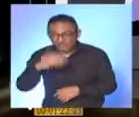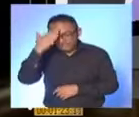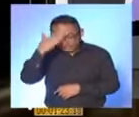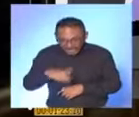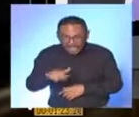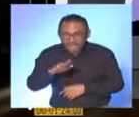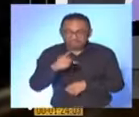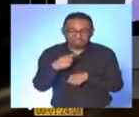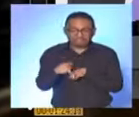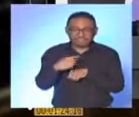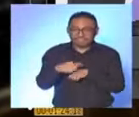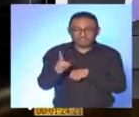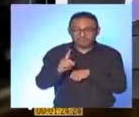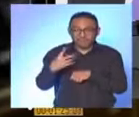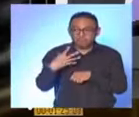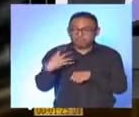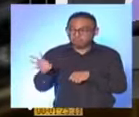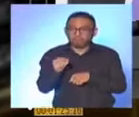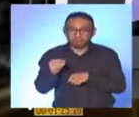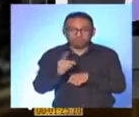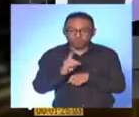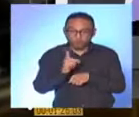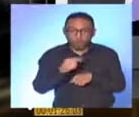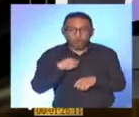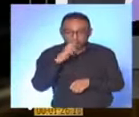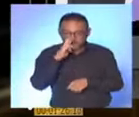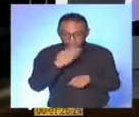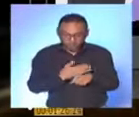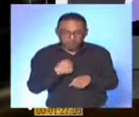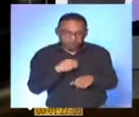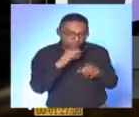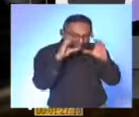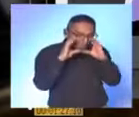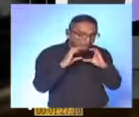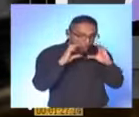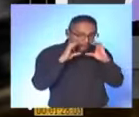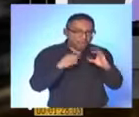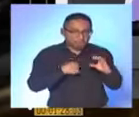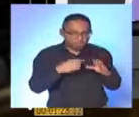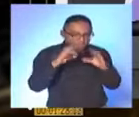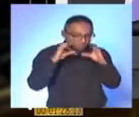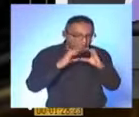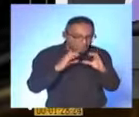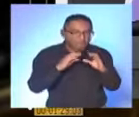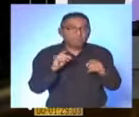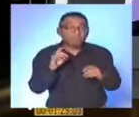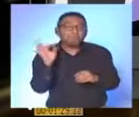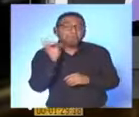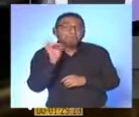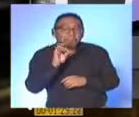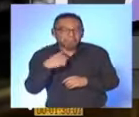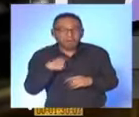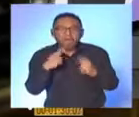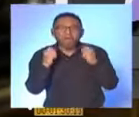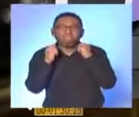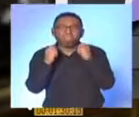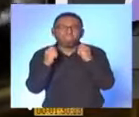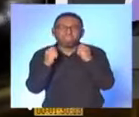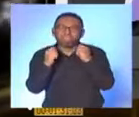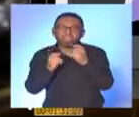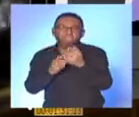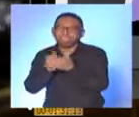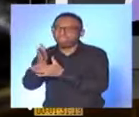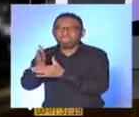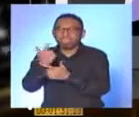soy corresponsable y me cuido, y sé que si no me cuido puedo infectar a alguien en mi casa que es un